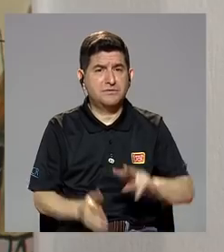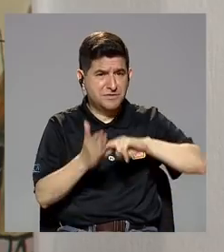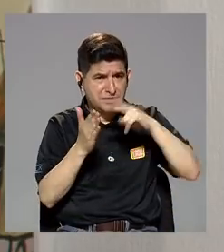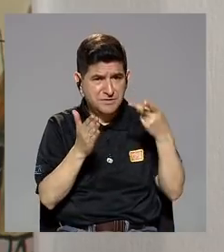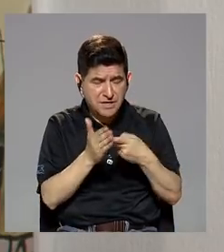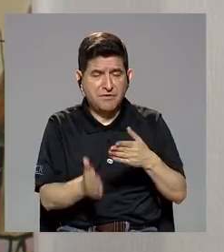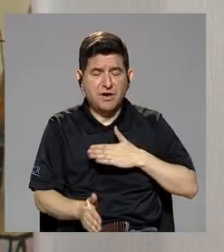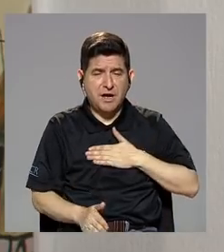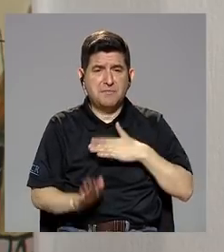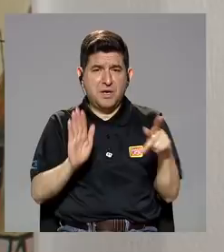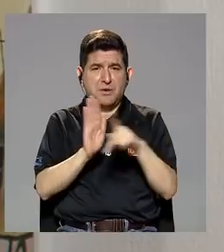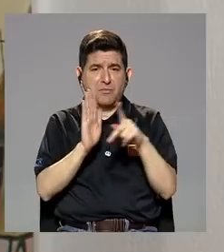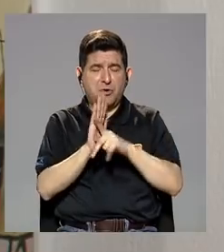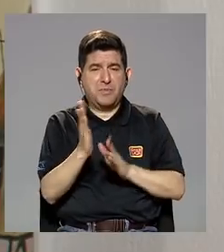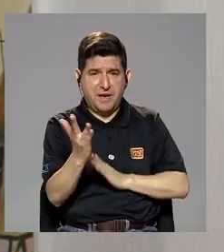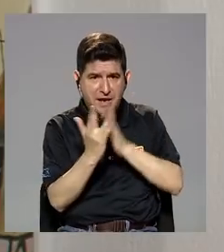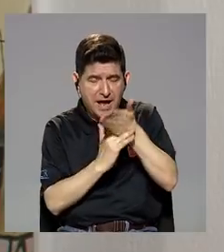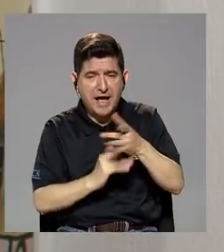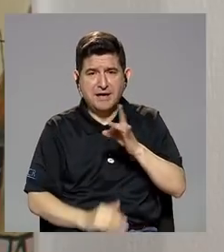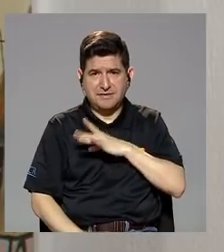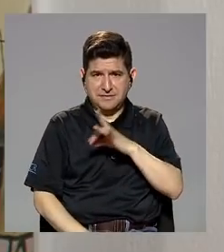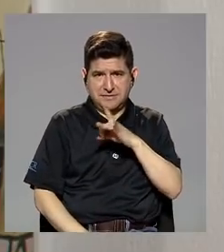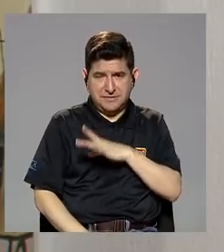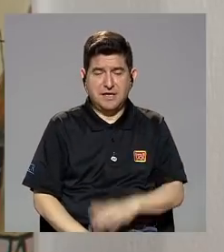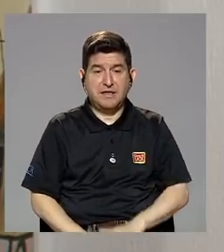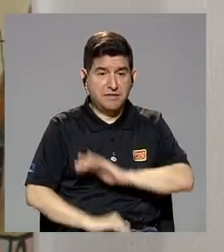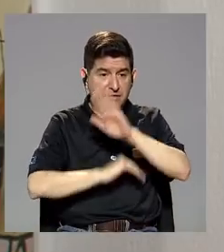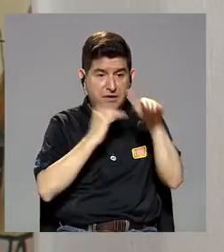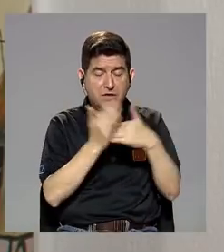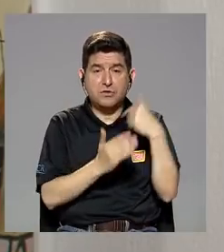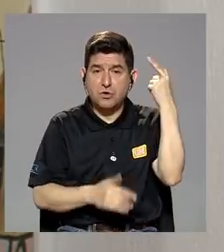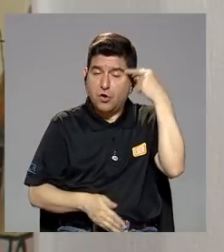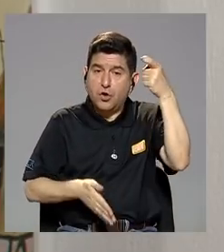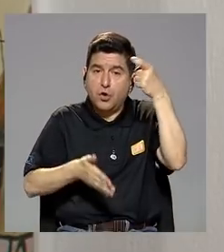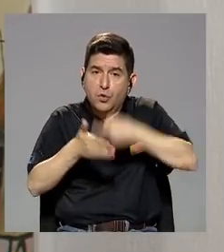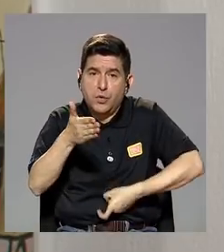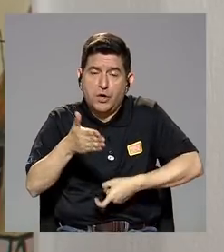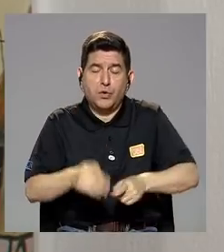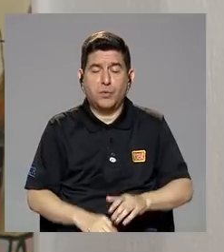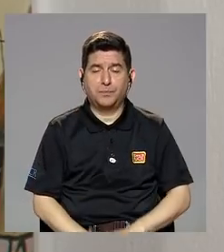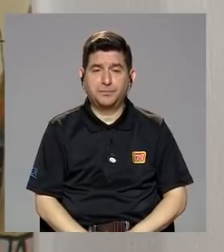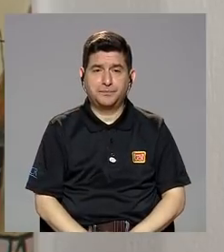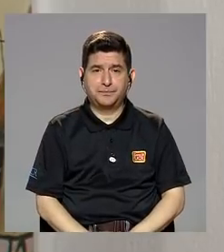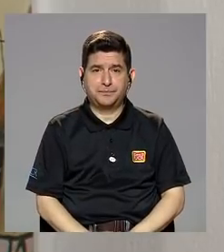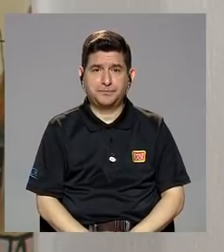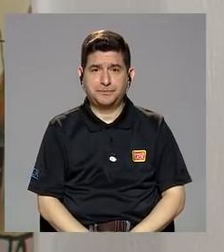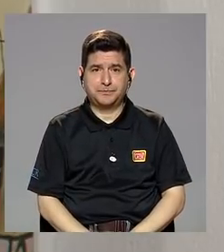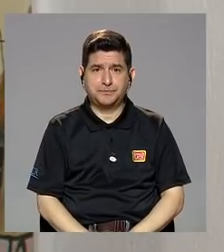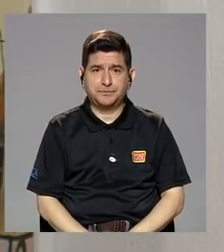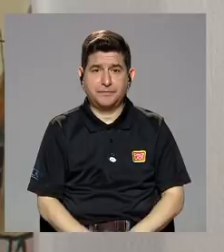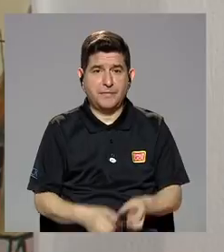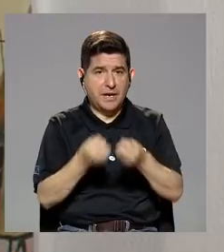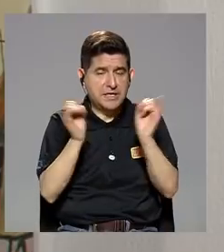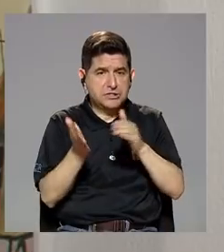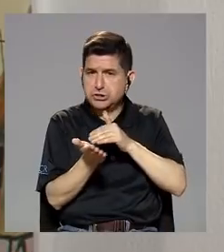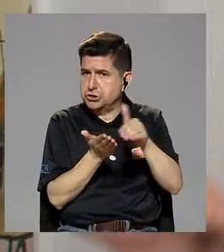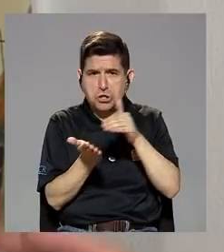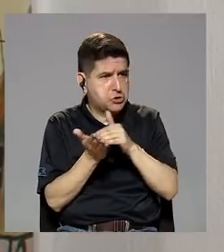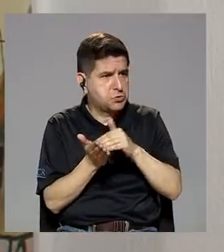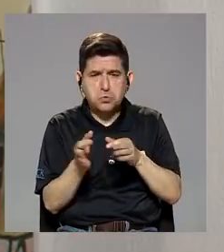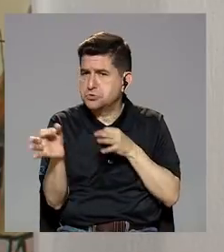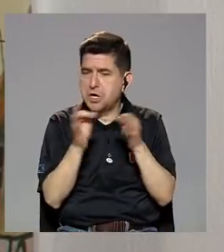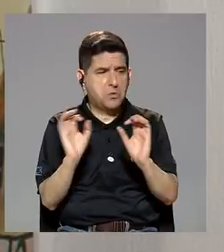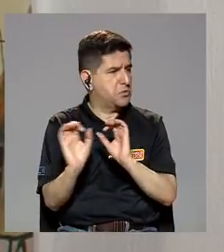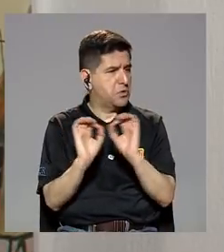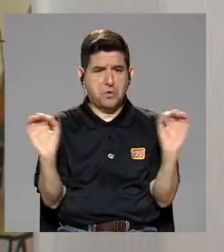que me prohibieran la entrada a chile durante toda la dictadura no sin dar una excusa sin dar